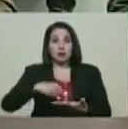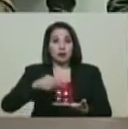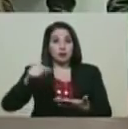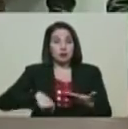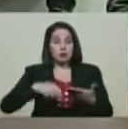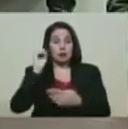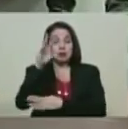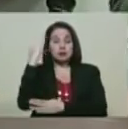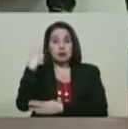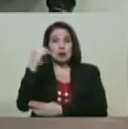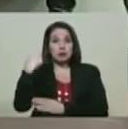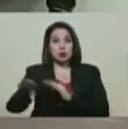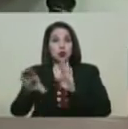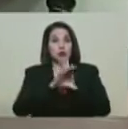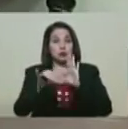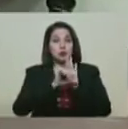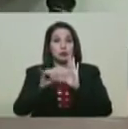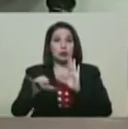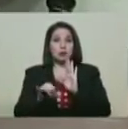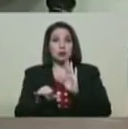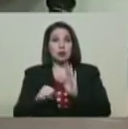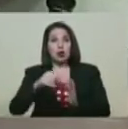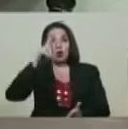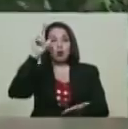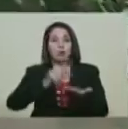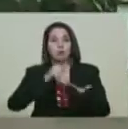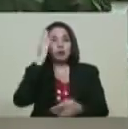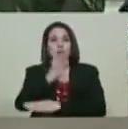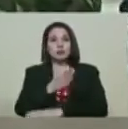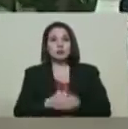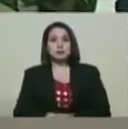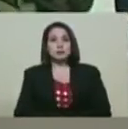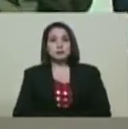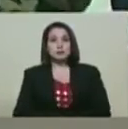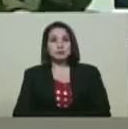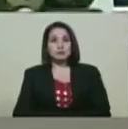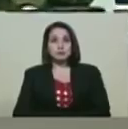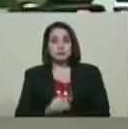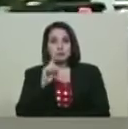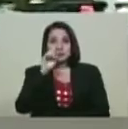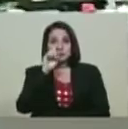Asamblea Nacional Constituyente. ¡Cúmplase! Está muy contento el gobernador.